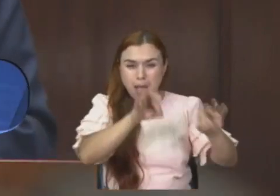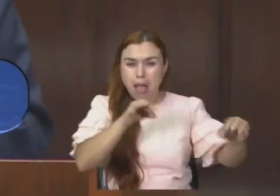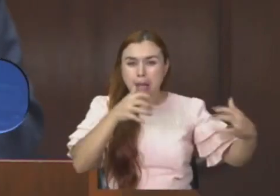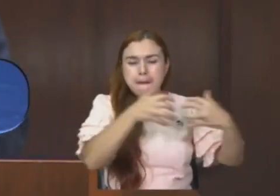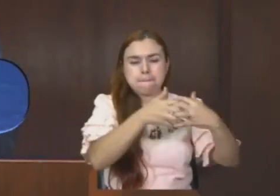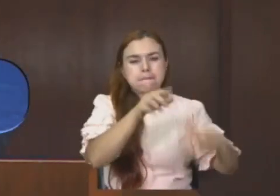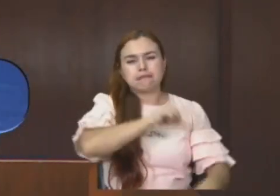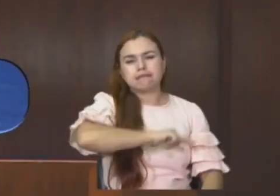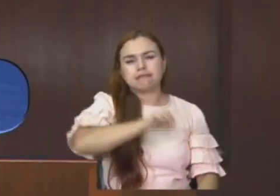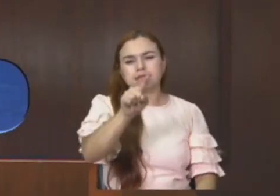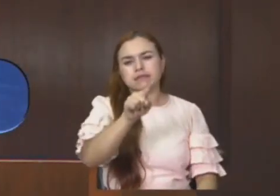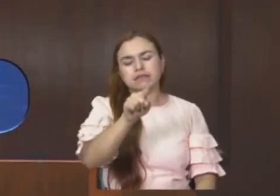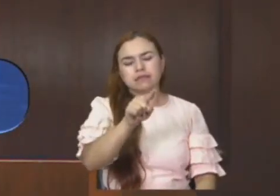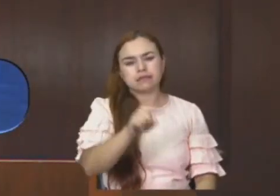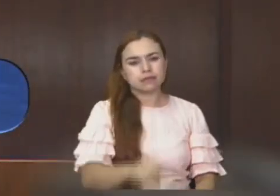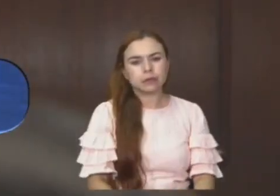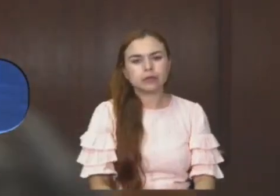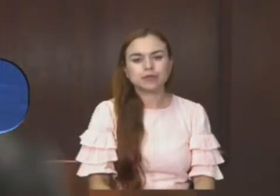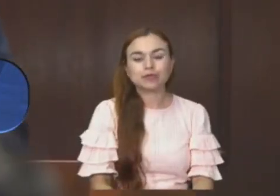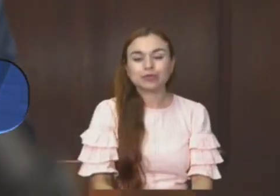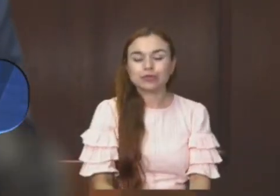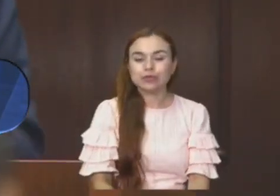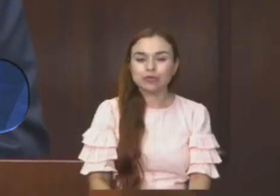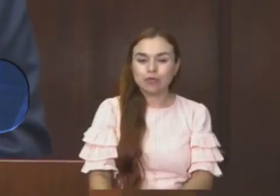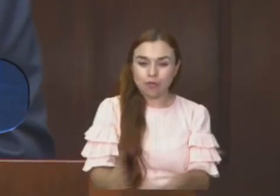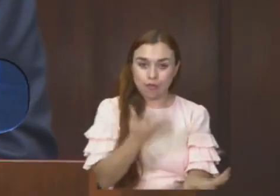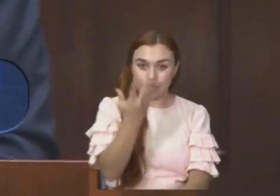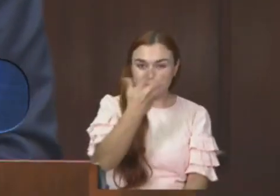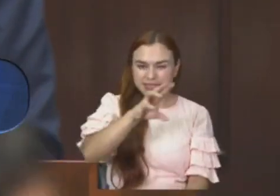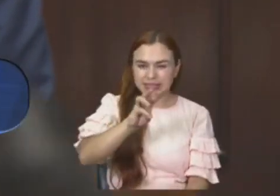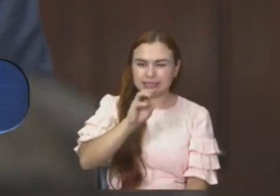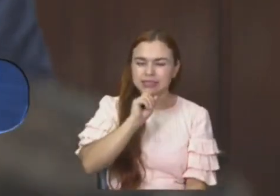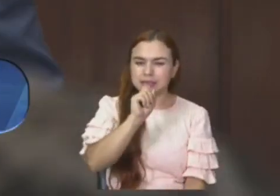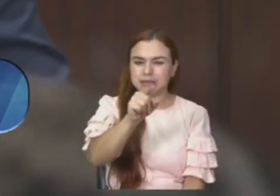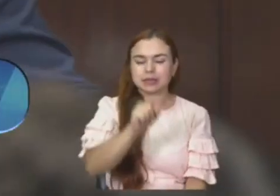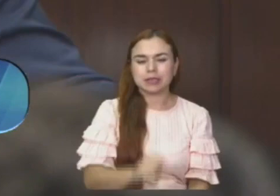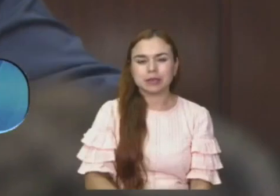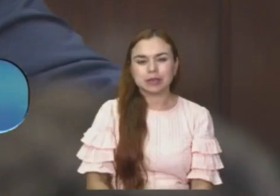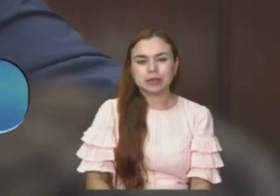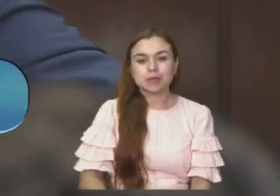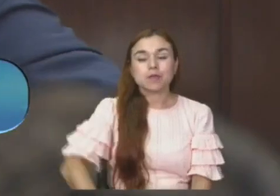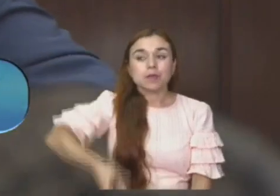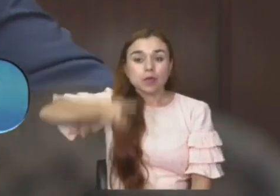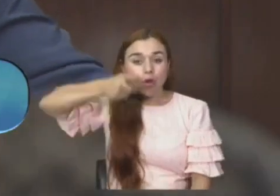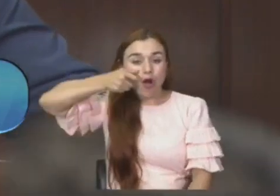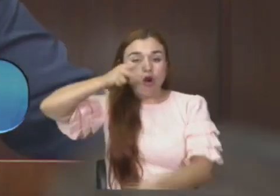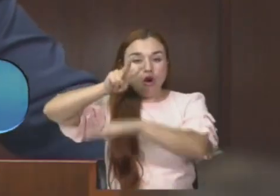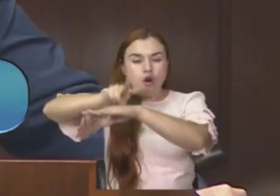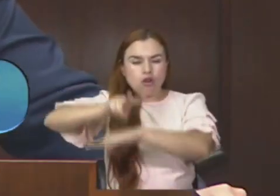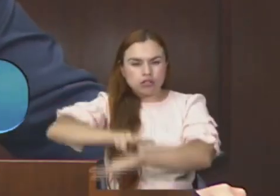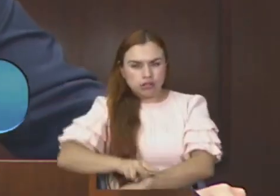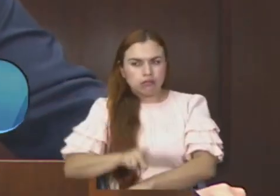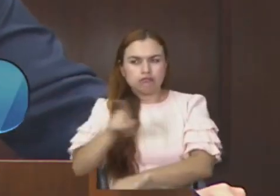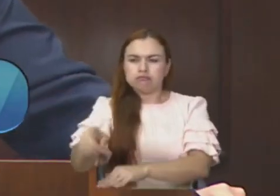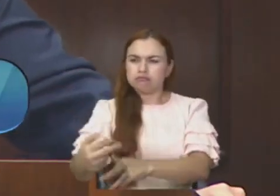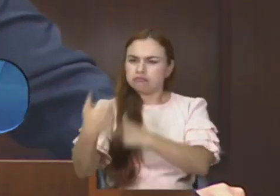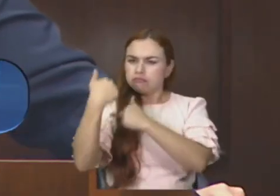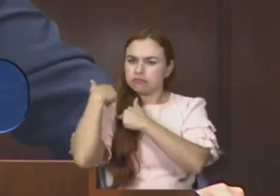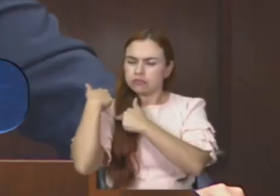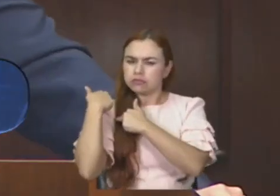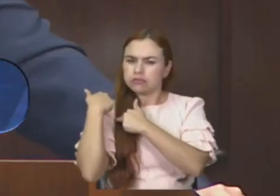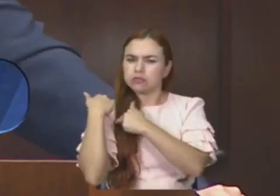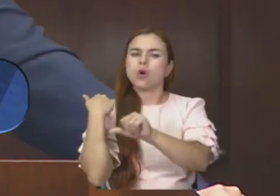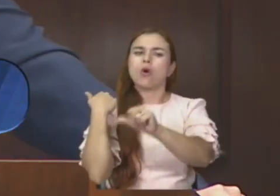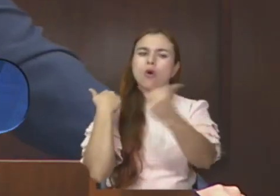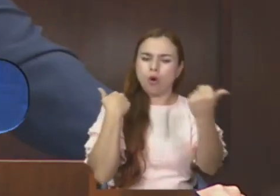Siguiente pregunta. ¿Ha coordinado la Contraloría General de la República con el Ministerio de Comercio e Industrias